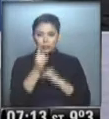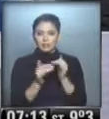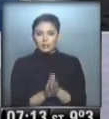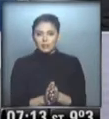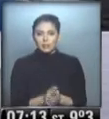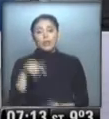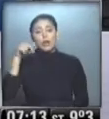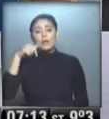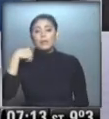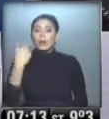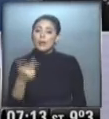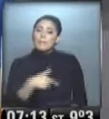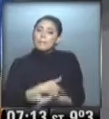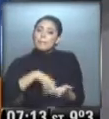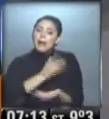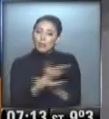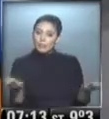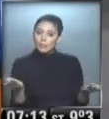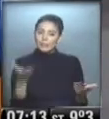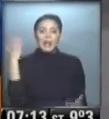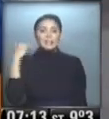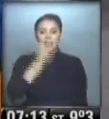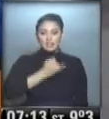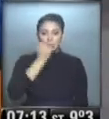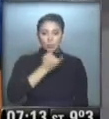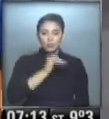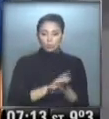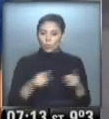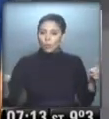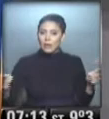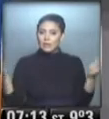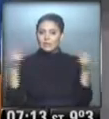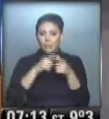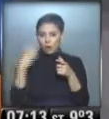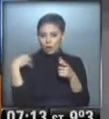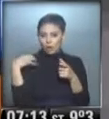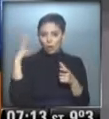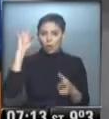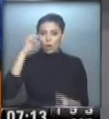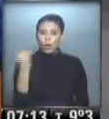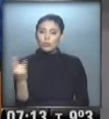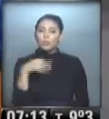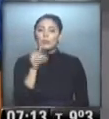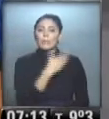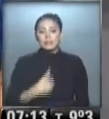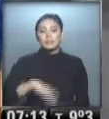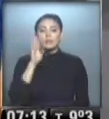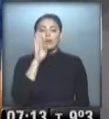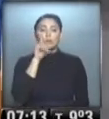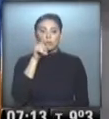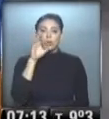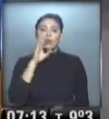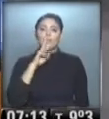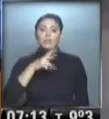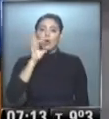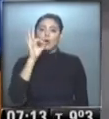bueno vamos a compartir más de los discursos que se destacaron ayer durante la asamblea general de la onu por un lado el del presidente de eeuu barack